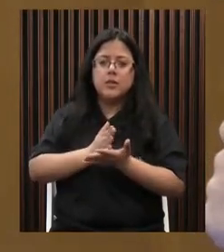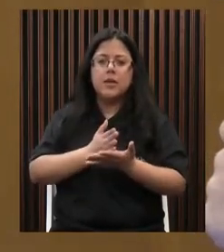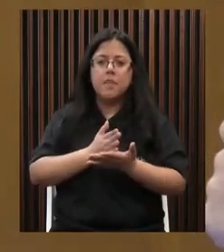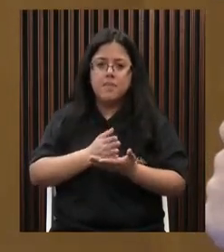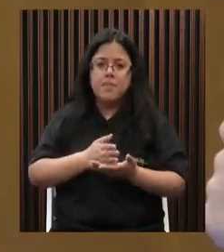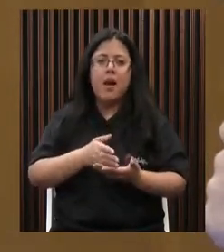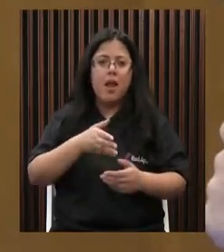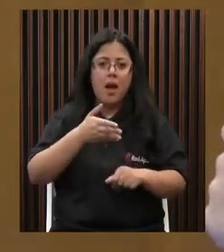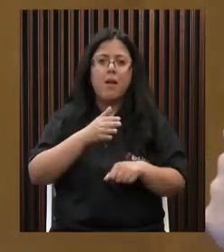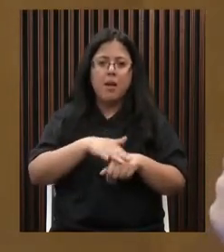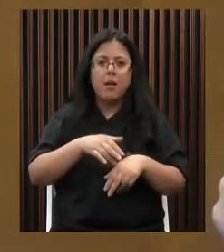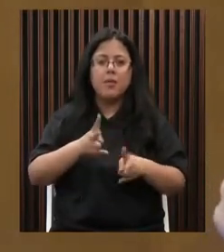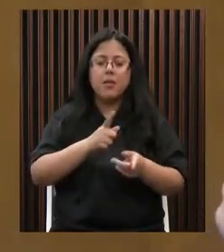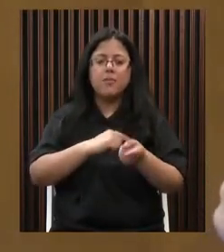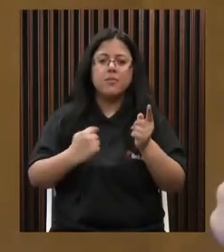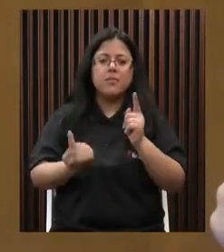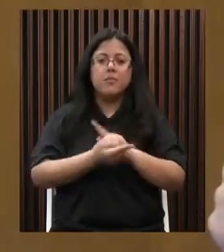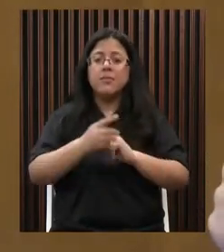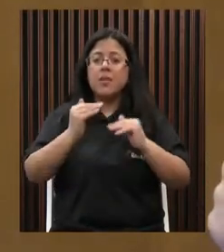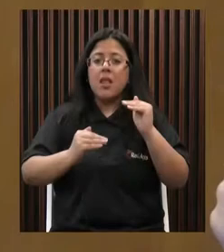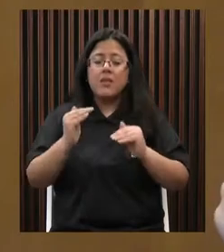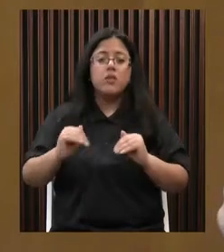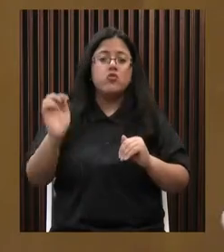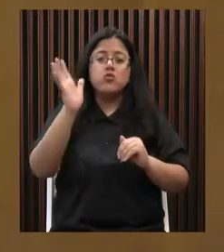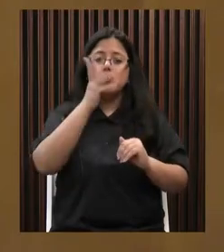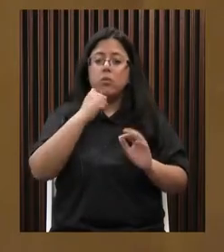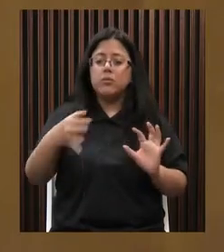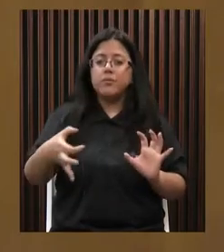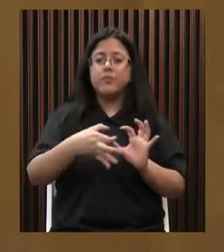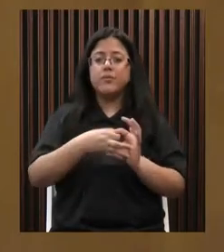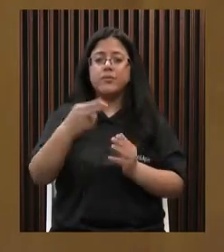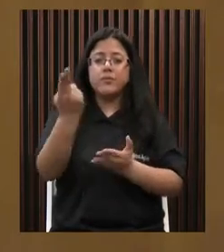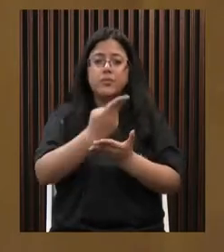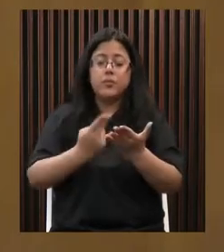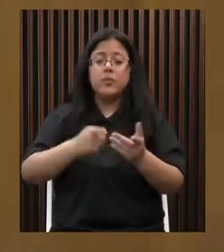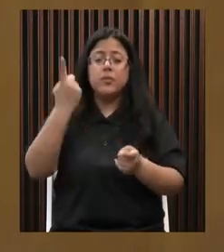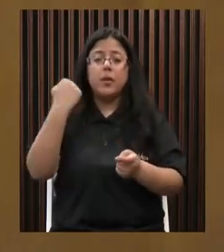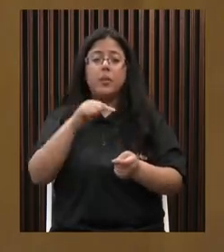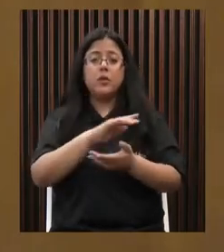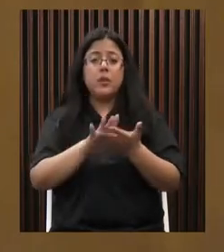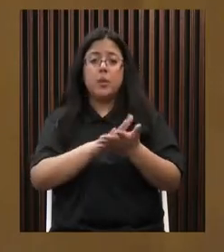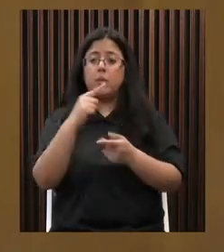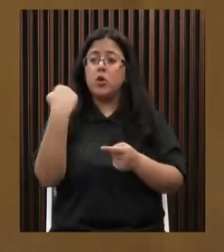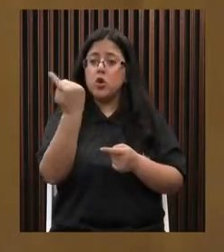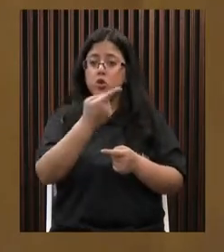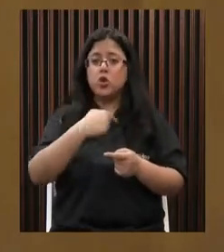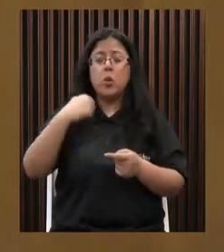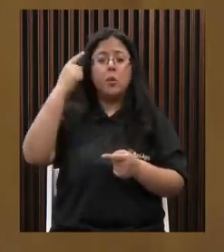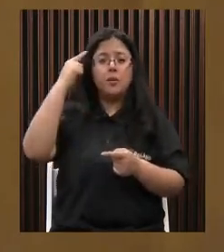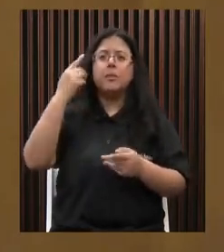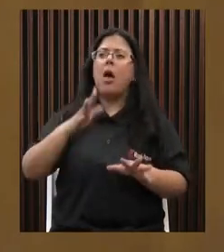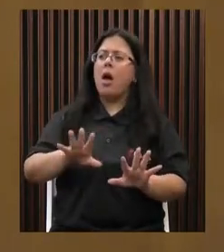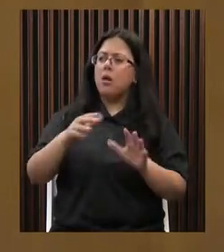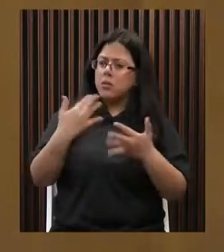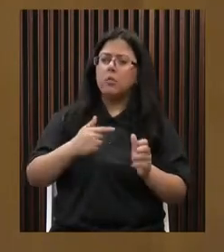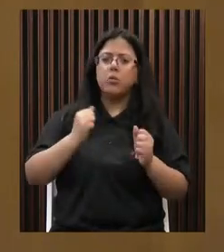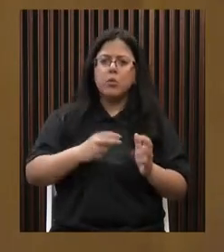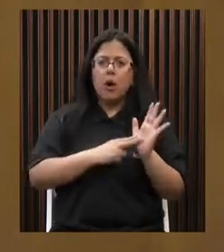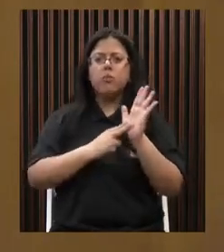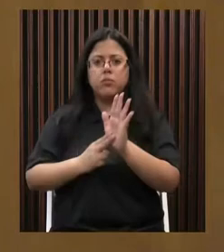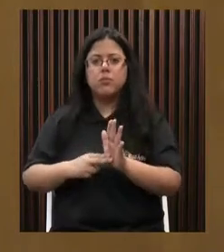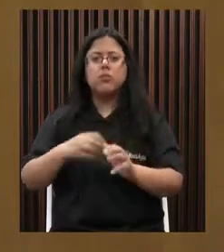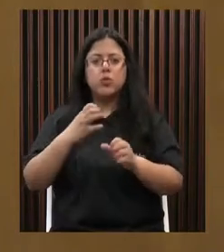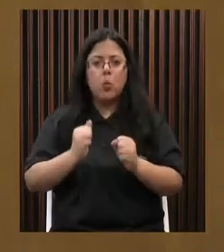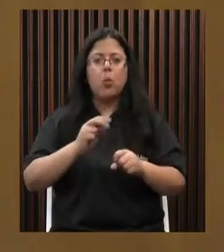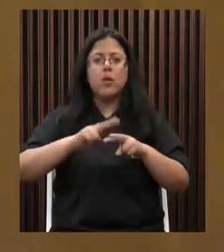Y también a veces no está muy relacionado con el tema del arte, pero si tú muestras que si eres capaz de hacer algo aquí, puedes demostrar que lo que se hizo